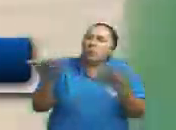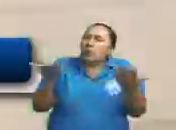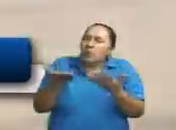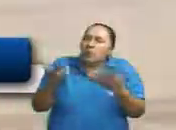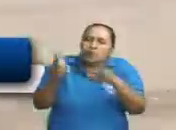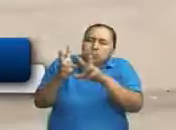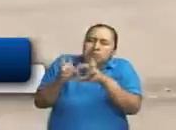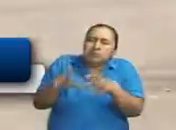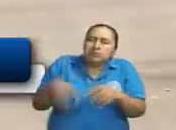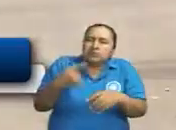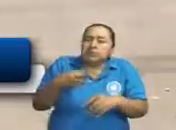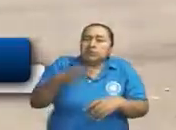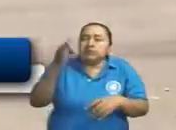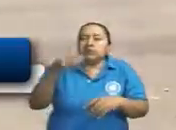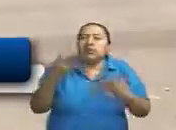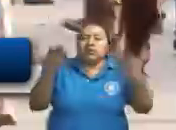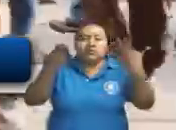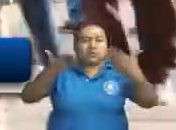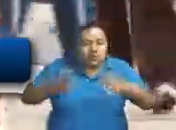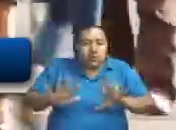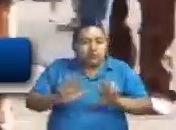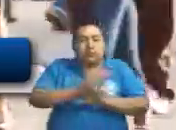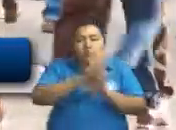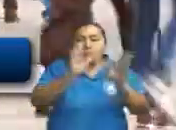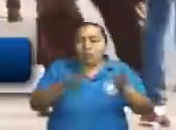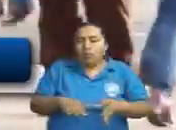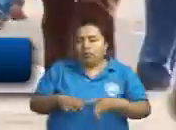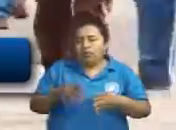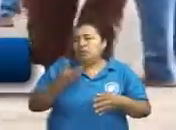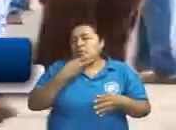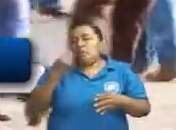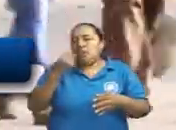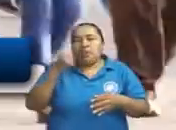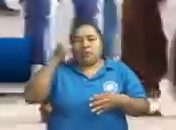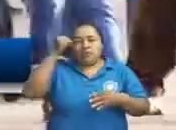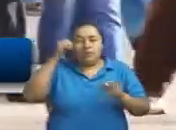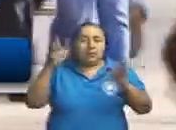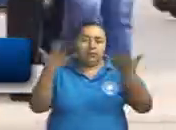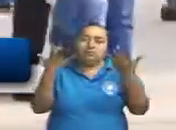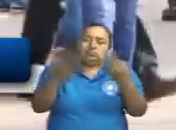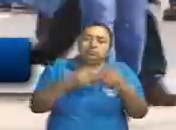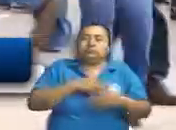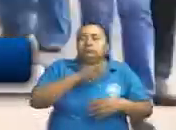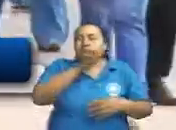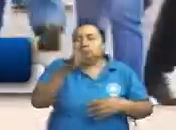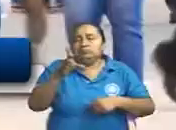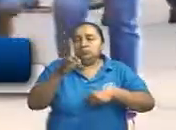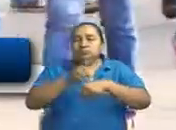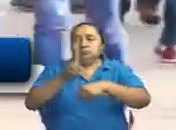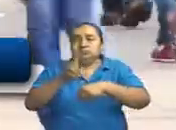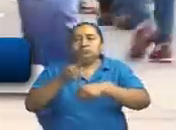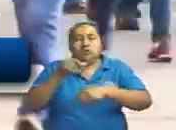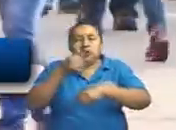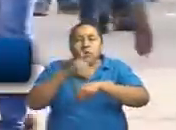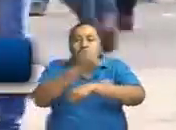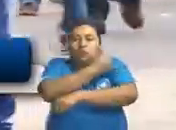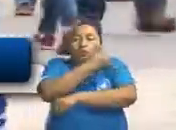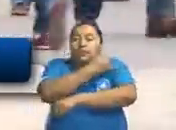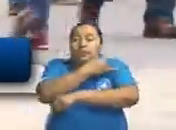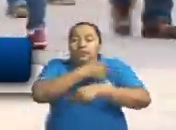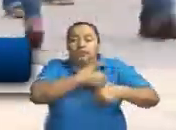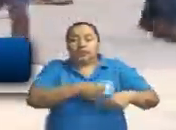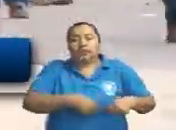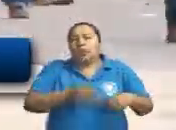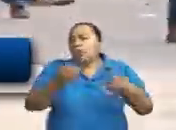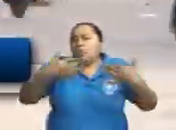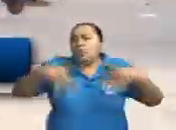que la mujer llega, ya sea la joven, la adulta mayor, llega al Hospital Berta Calderón o a las diferentes unidades